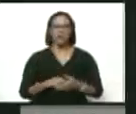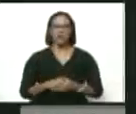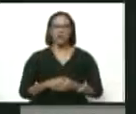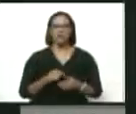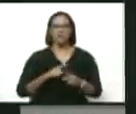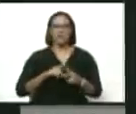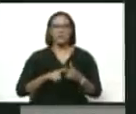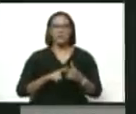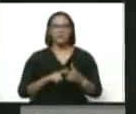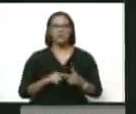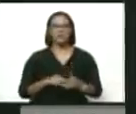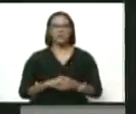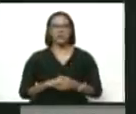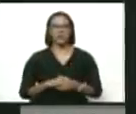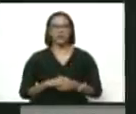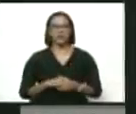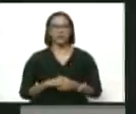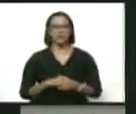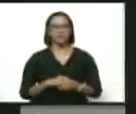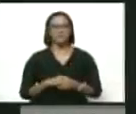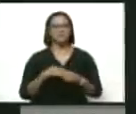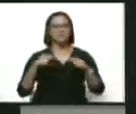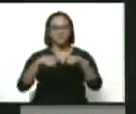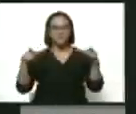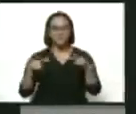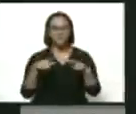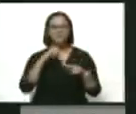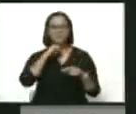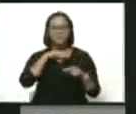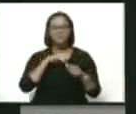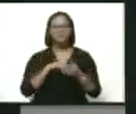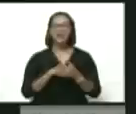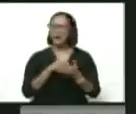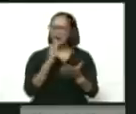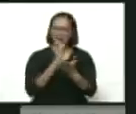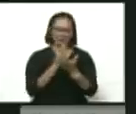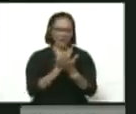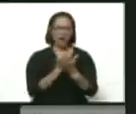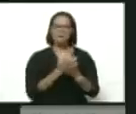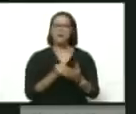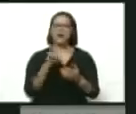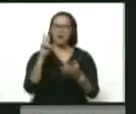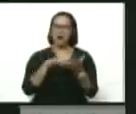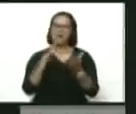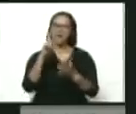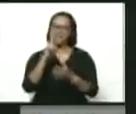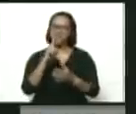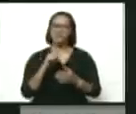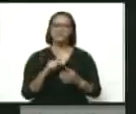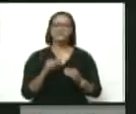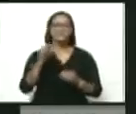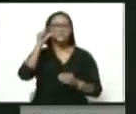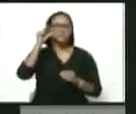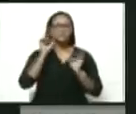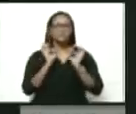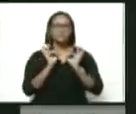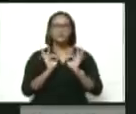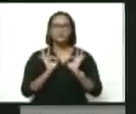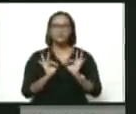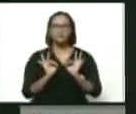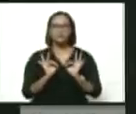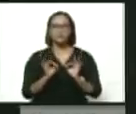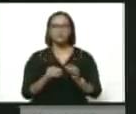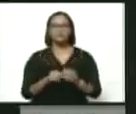Entonces, ese ciclo histórico, él siempre planteó el 2021, una fecha especial, y fue